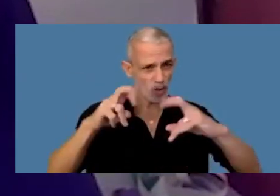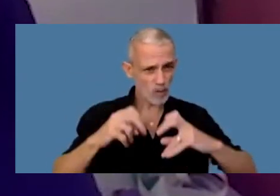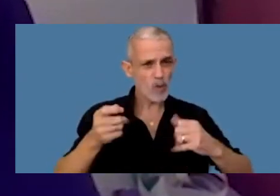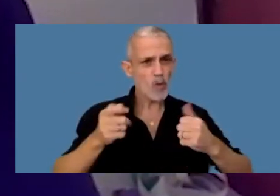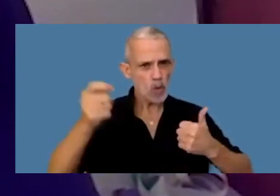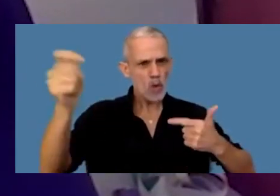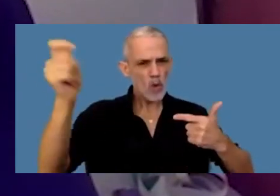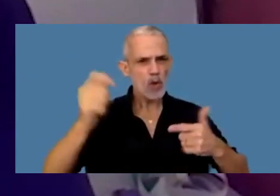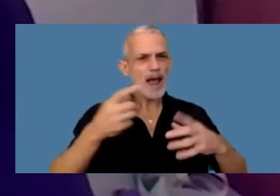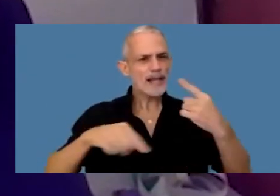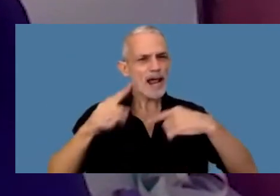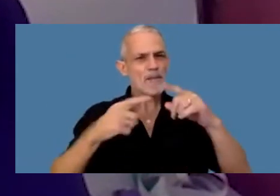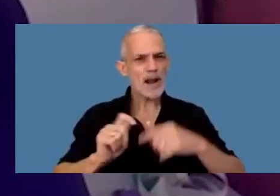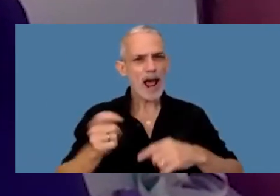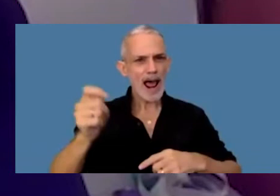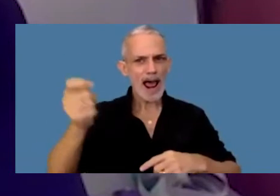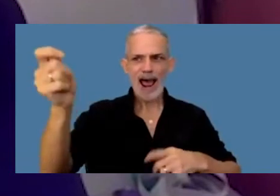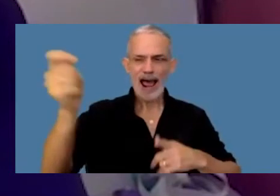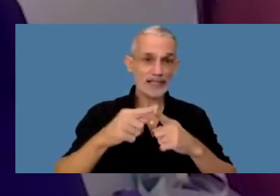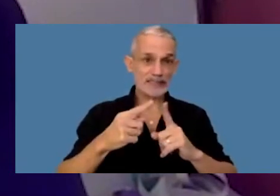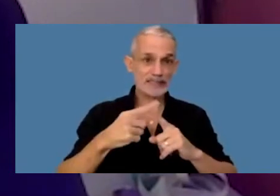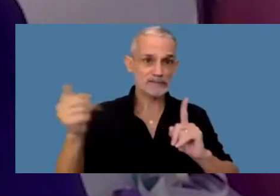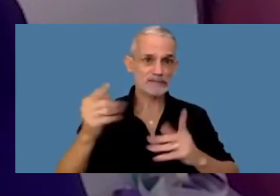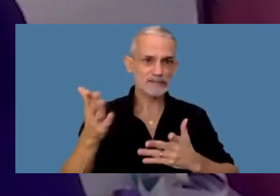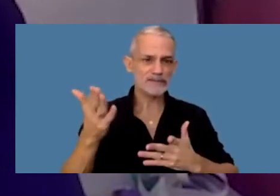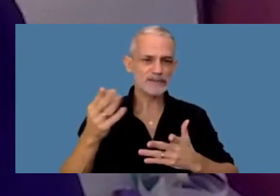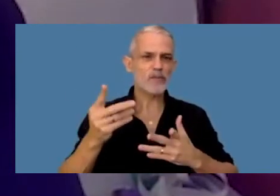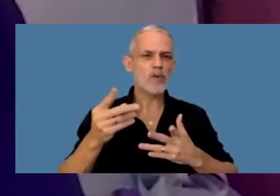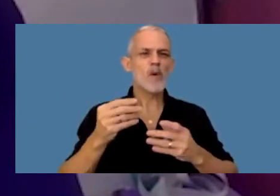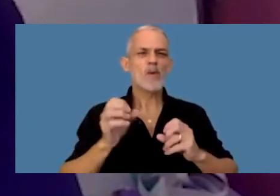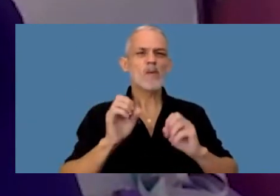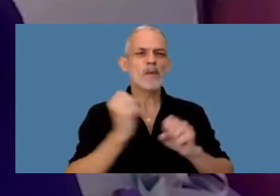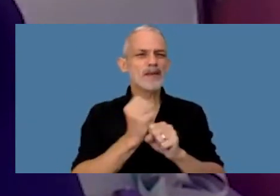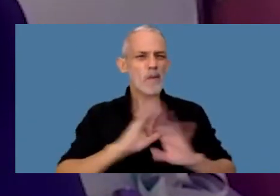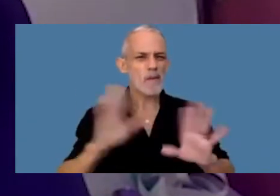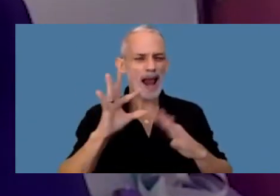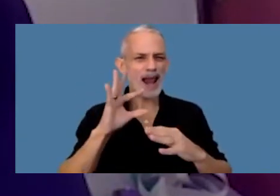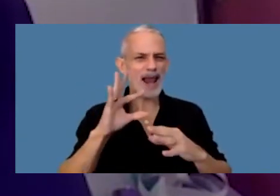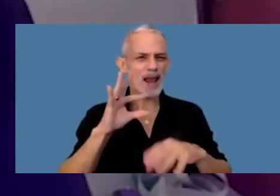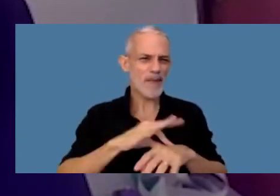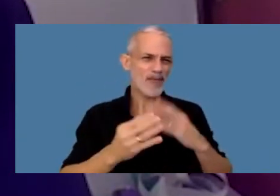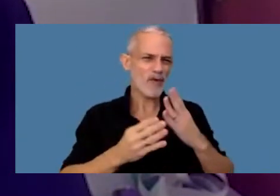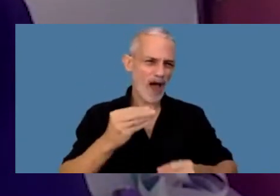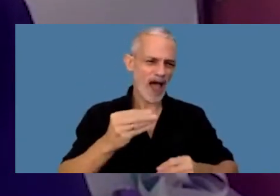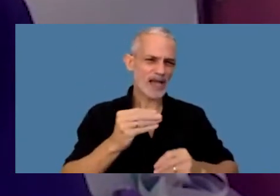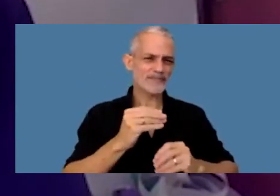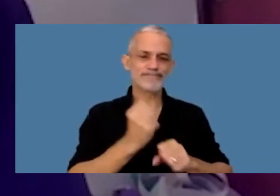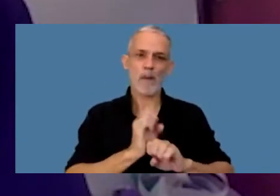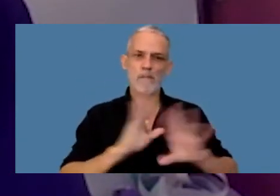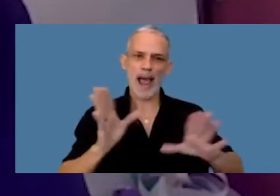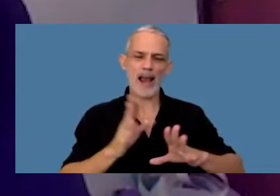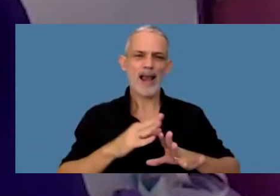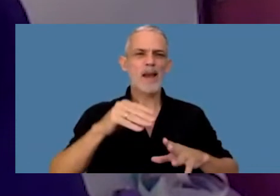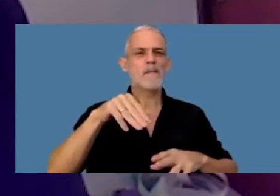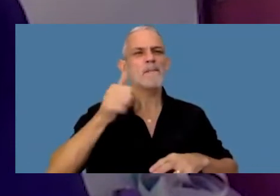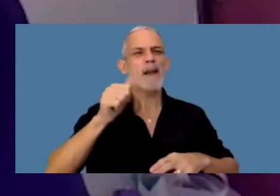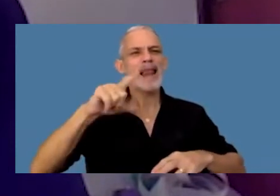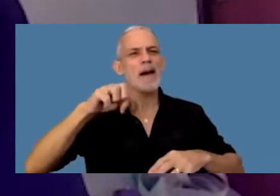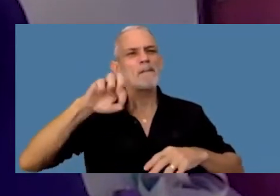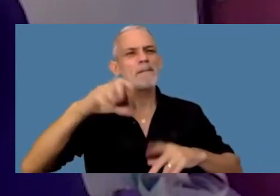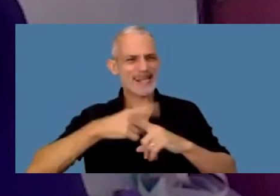Actualmente este artículo no está reglamentado, o la ley, mejor dicho, deriva a otra ley,